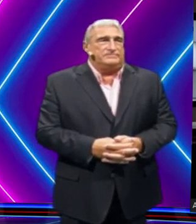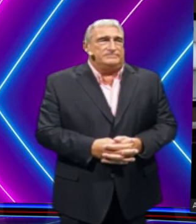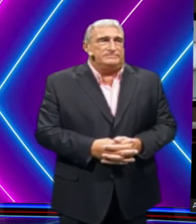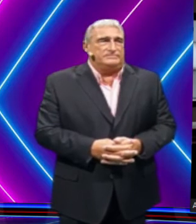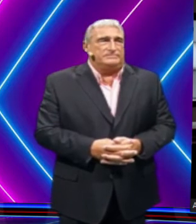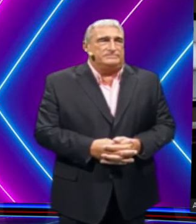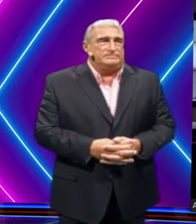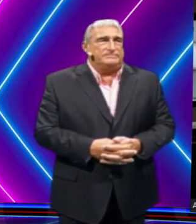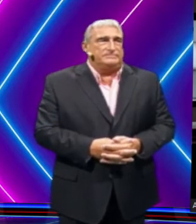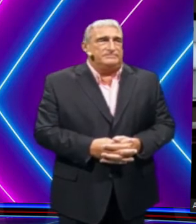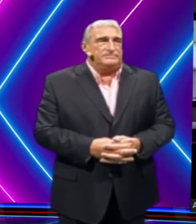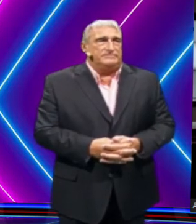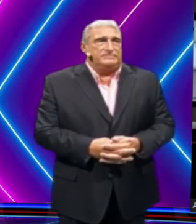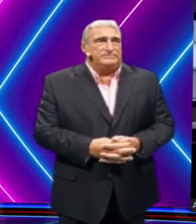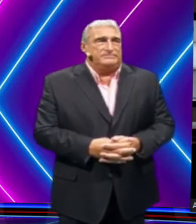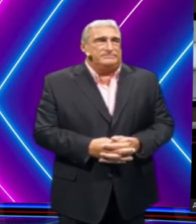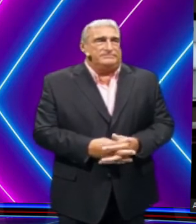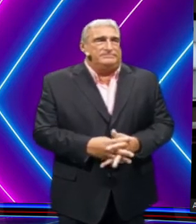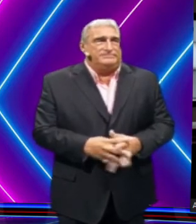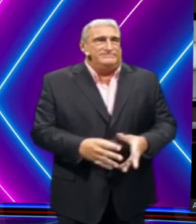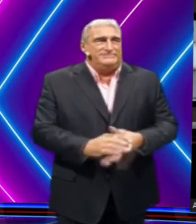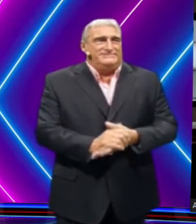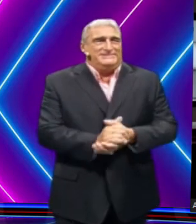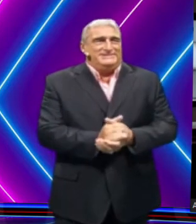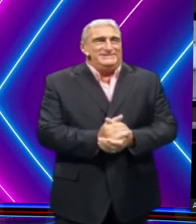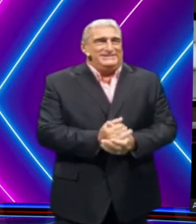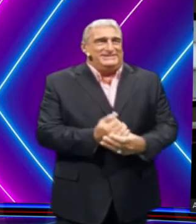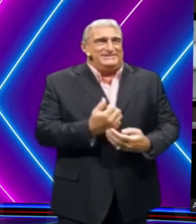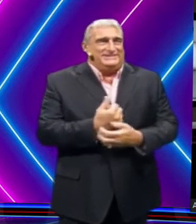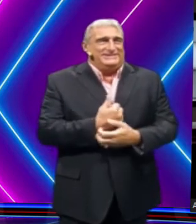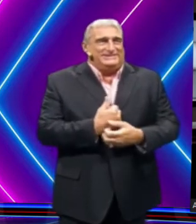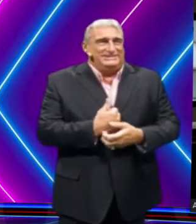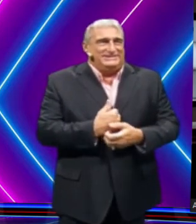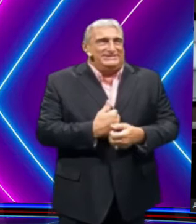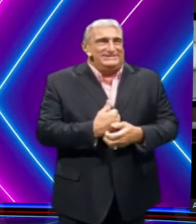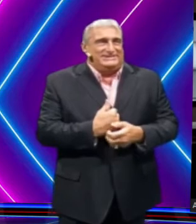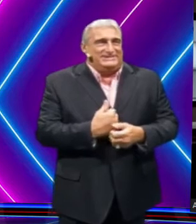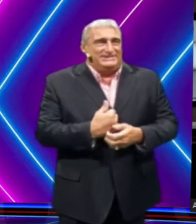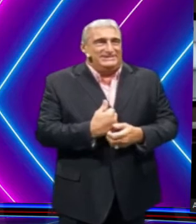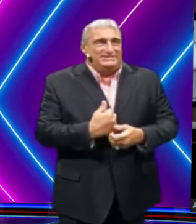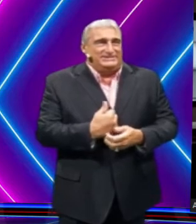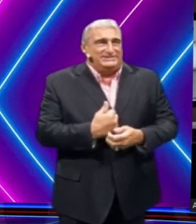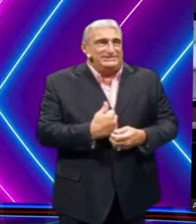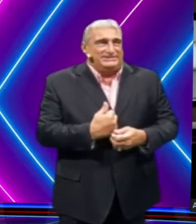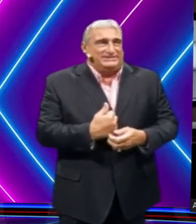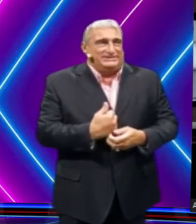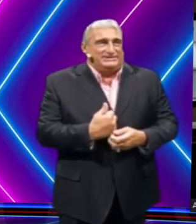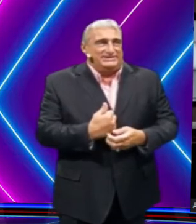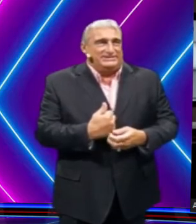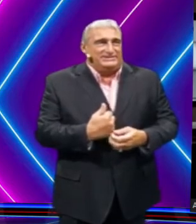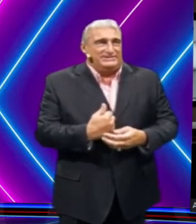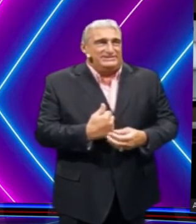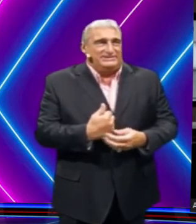horas, cómprenlo por boludo. Cómprenlo por boludo. Ay, acuérdense, si la vacuna la gestionó Cristina, no